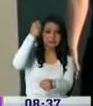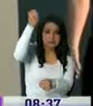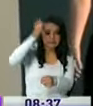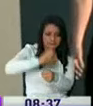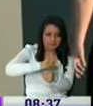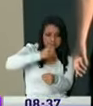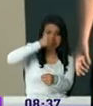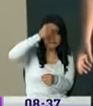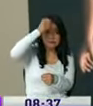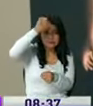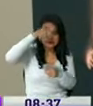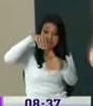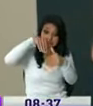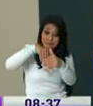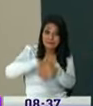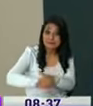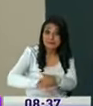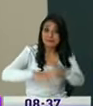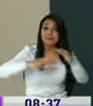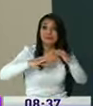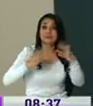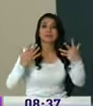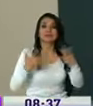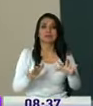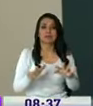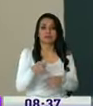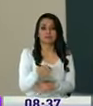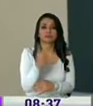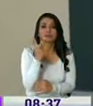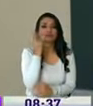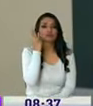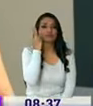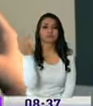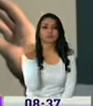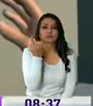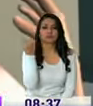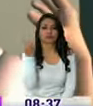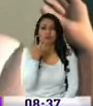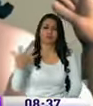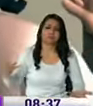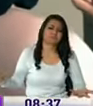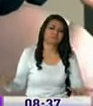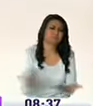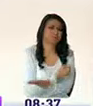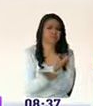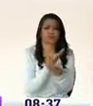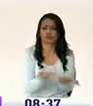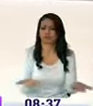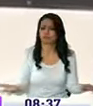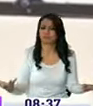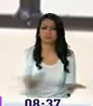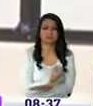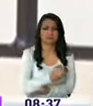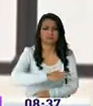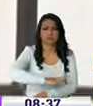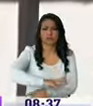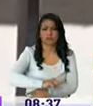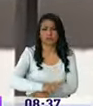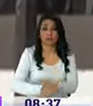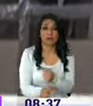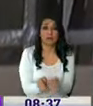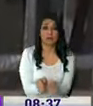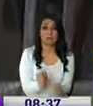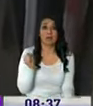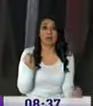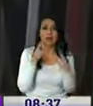el control de la situación, pues ambas viven solas, se llevaron todo lo que tuvieron a la mano. Nos amarraron para que no nos